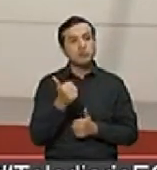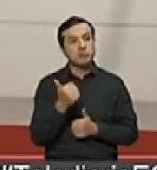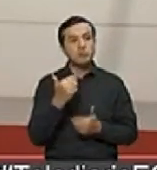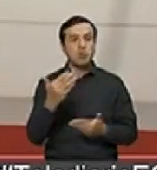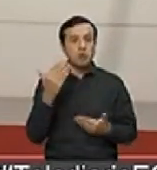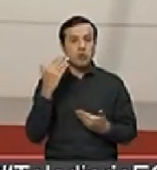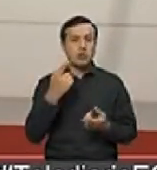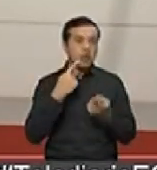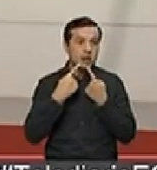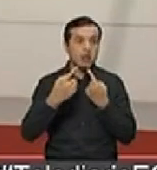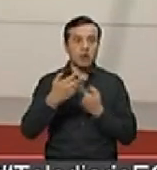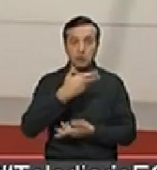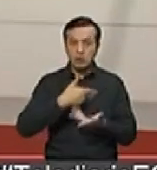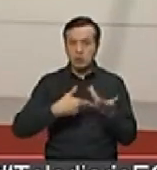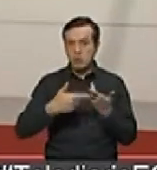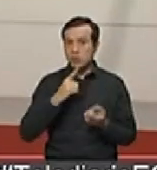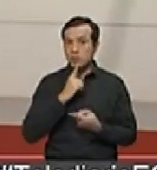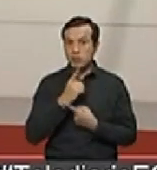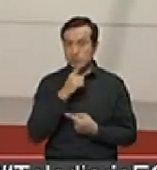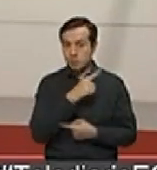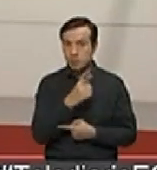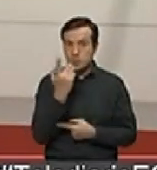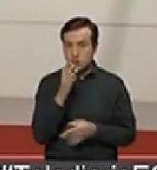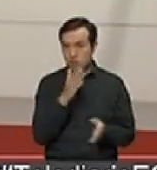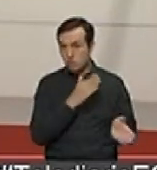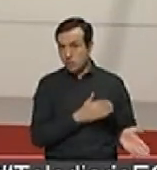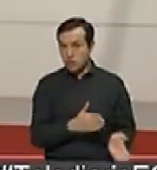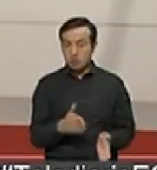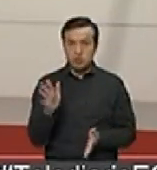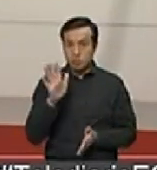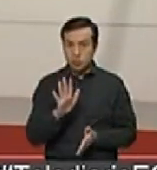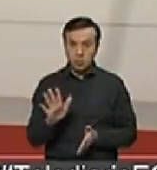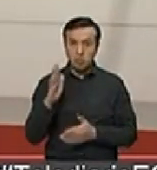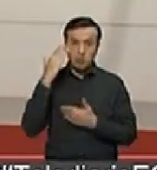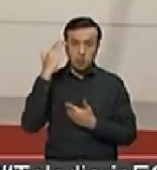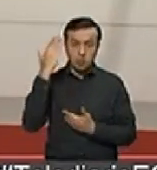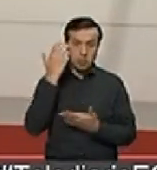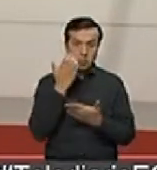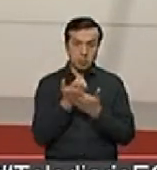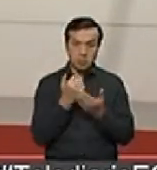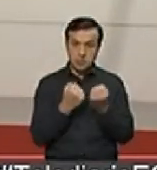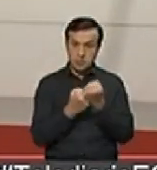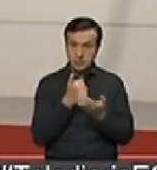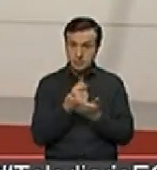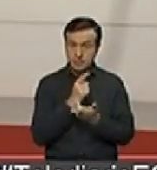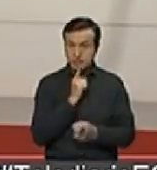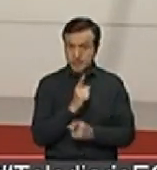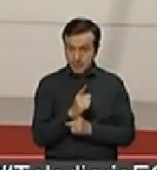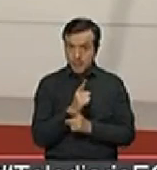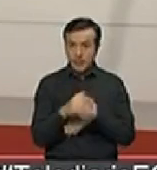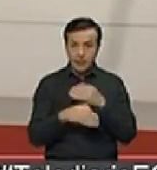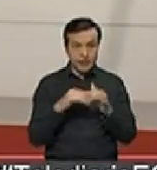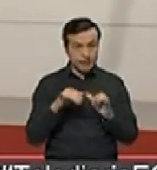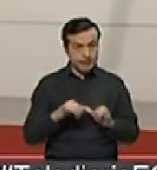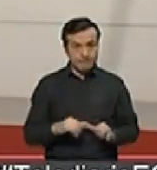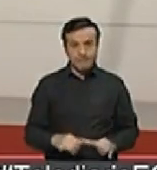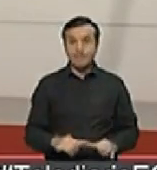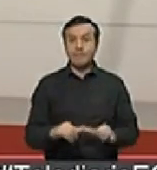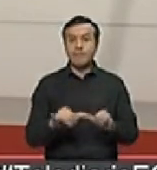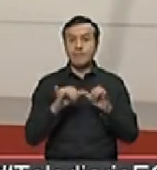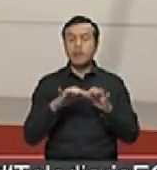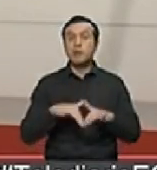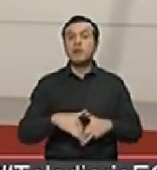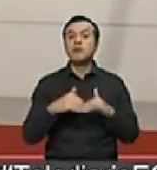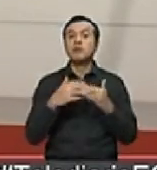política, de diálogo, de consensos, lo que permite tener una estabilidad en el país, tanto política como económica, que va a decantar indudablemente en una